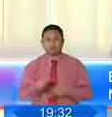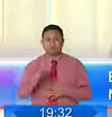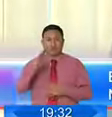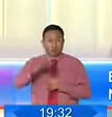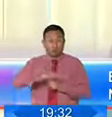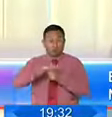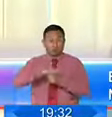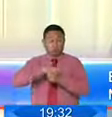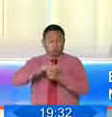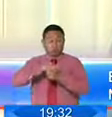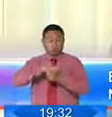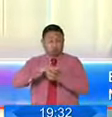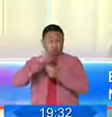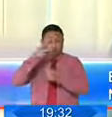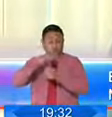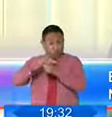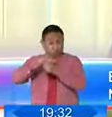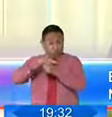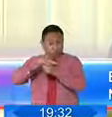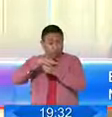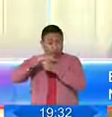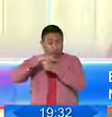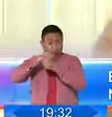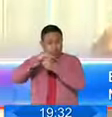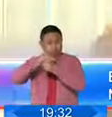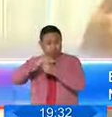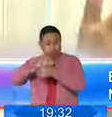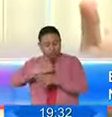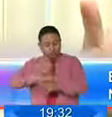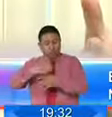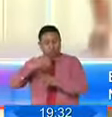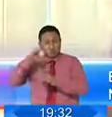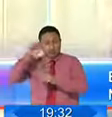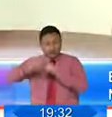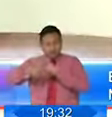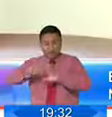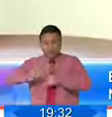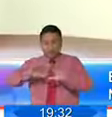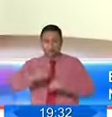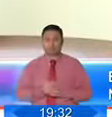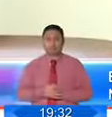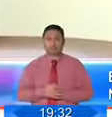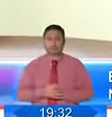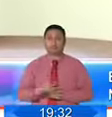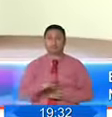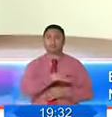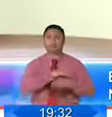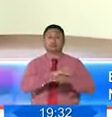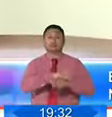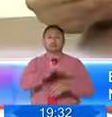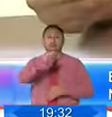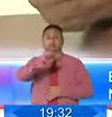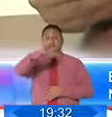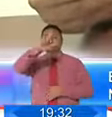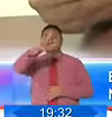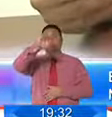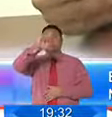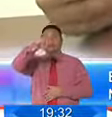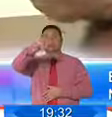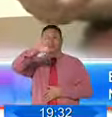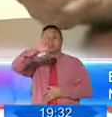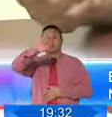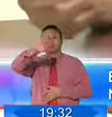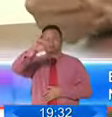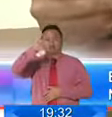de tal manera que ese nervio óptico no se dañe y no se deteriore más la visión. El doctor Almeida hace un llamado a la